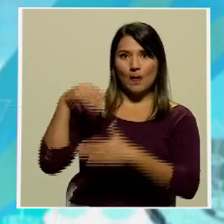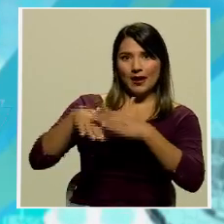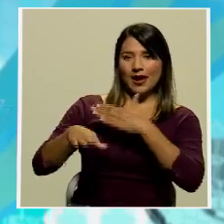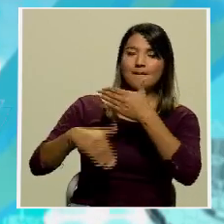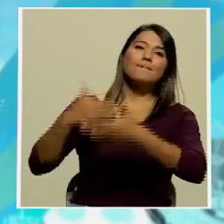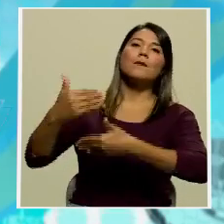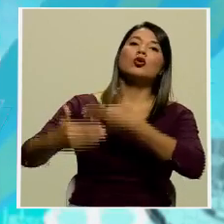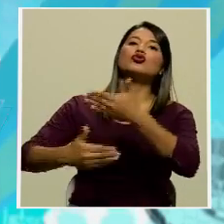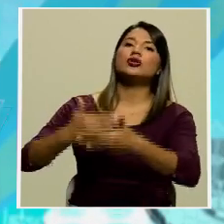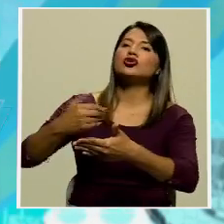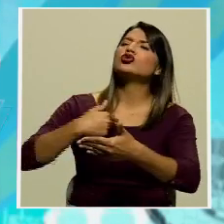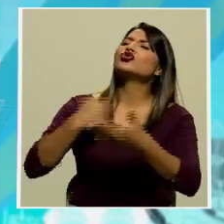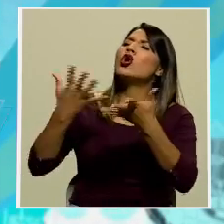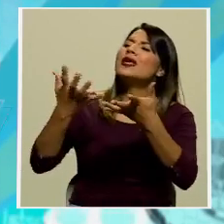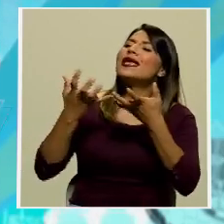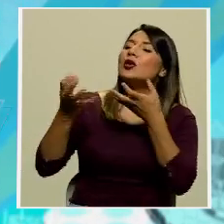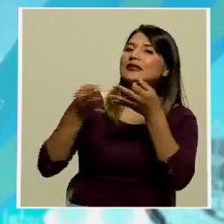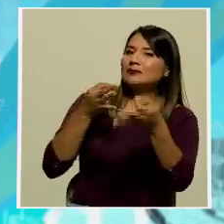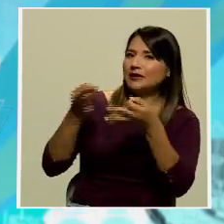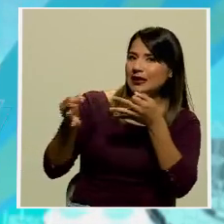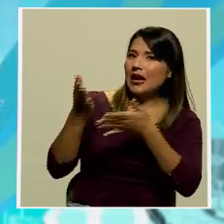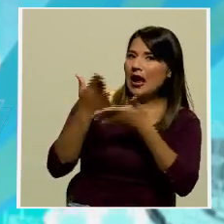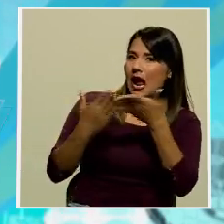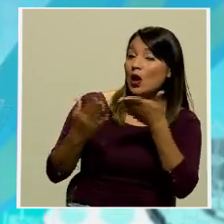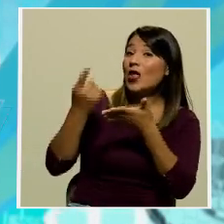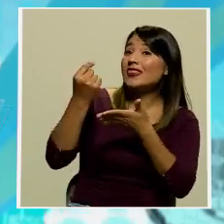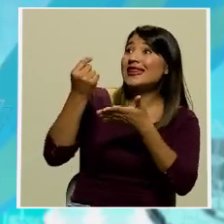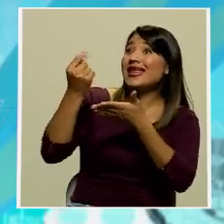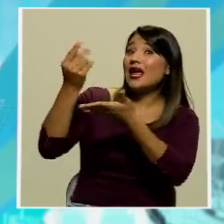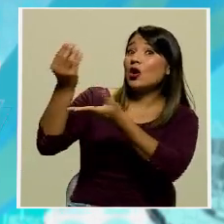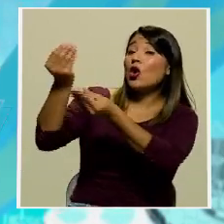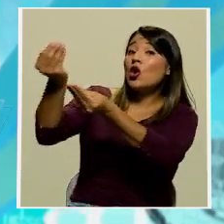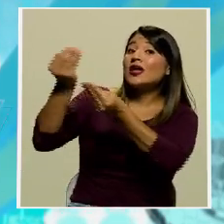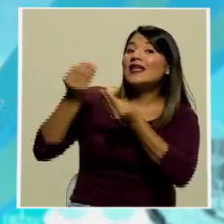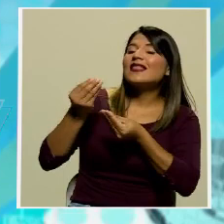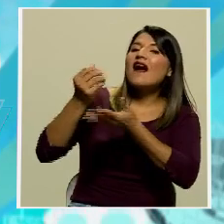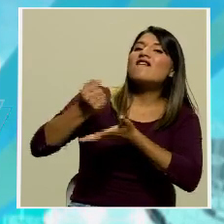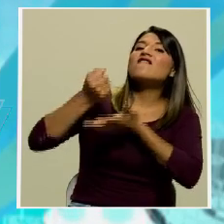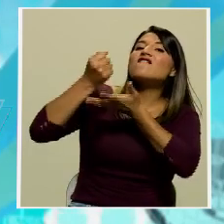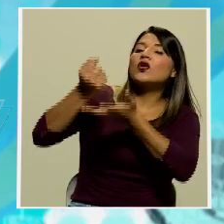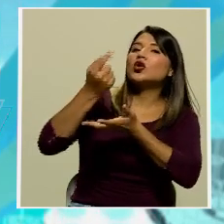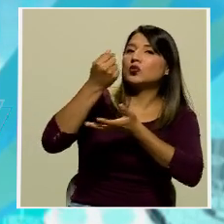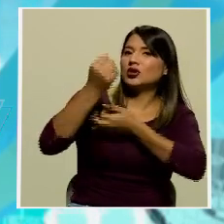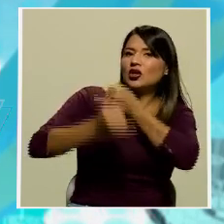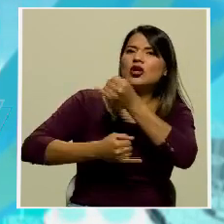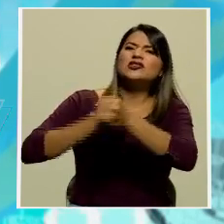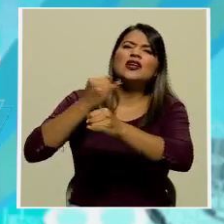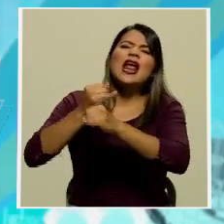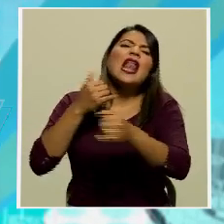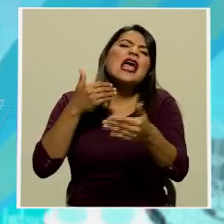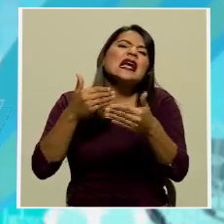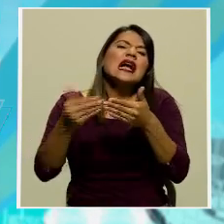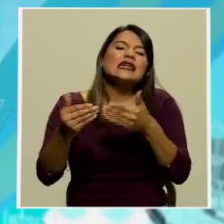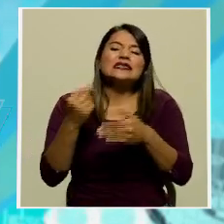quisiera hacer claridad sobre una cosa, los recursos del Fondo Monetario Internacional tienen destino tradicionalmente